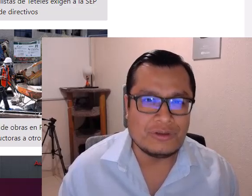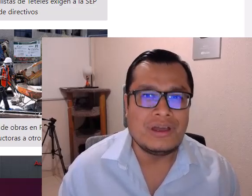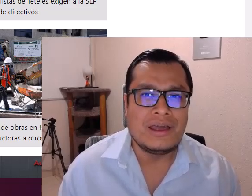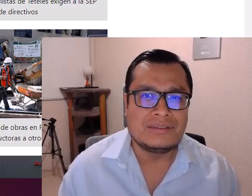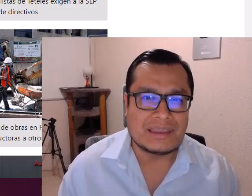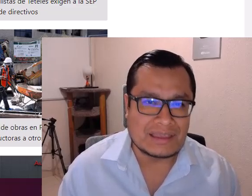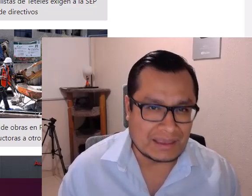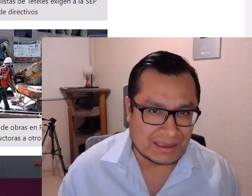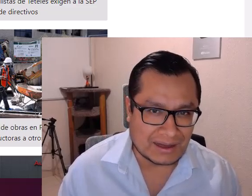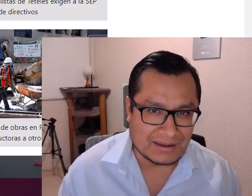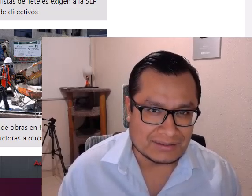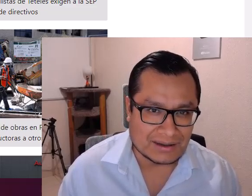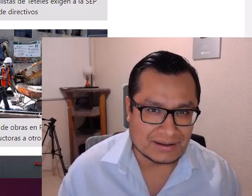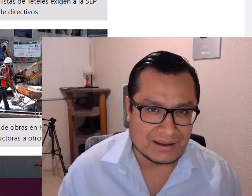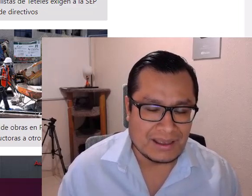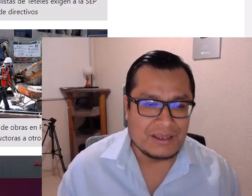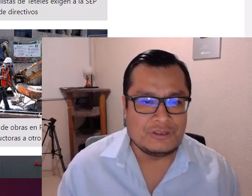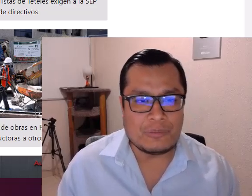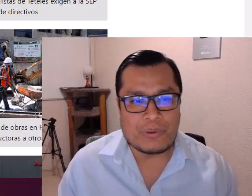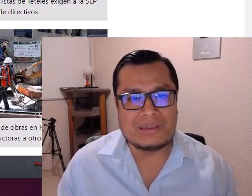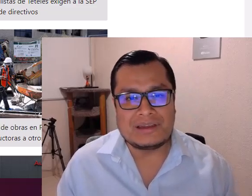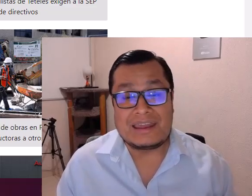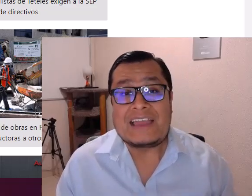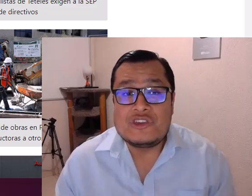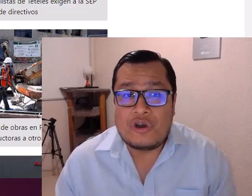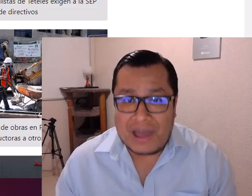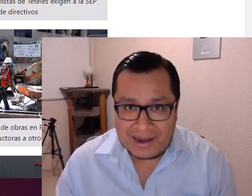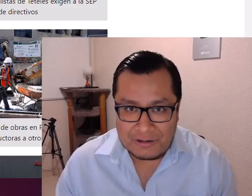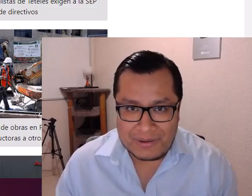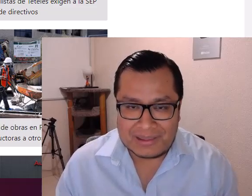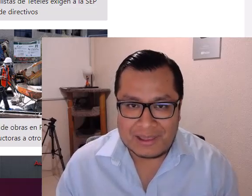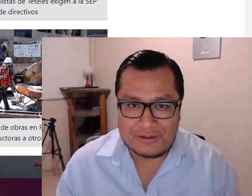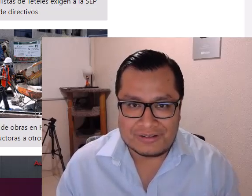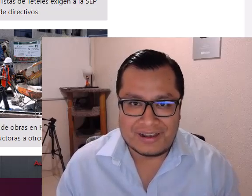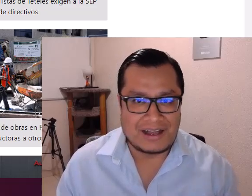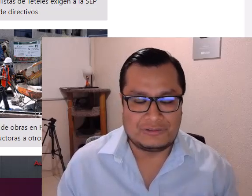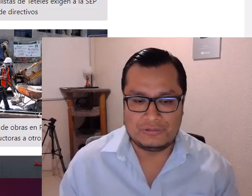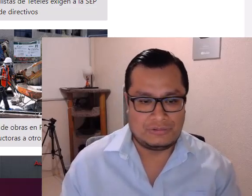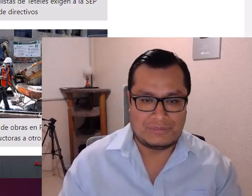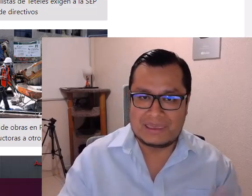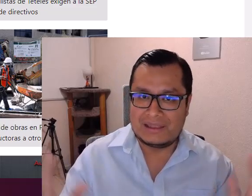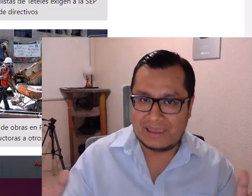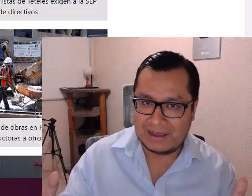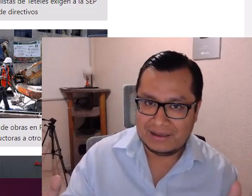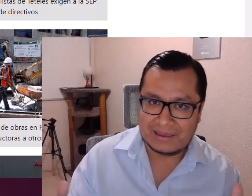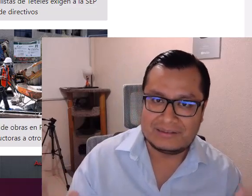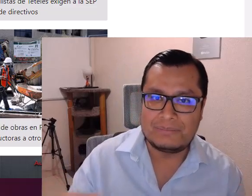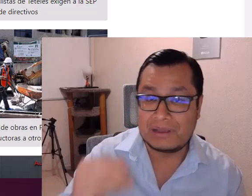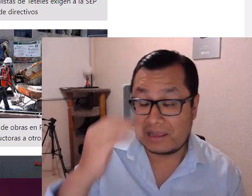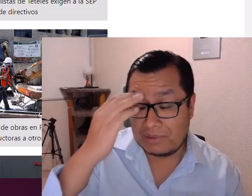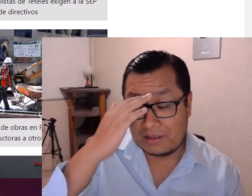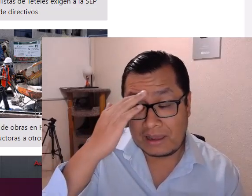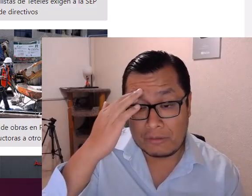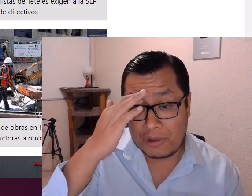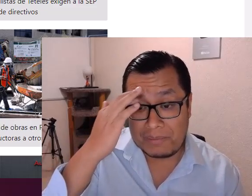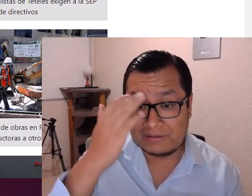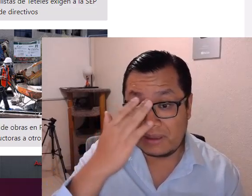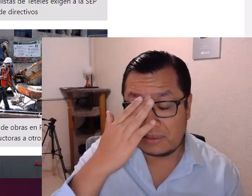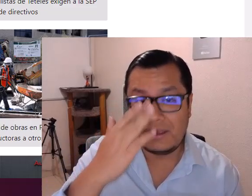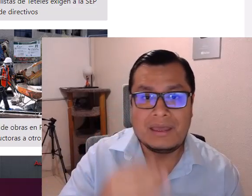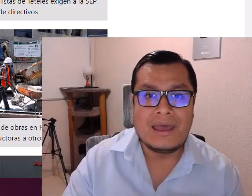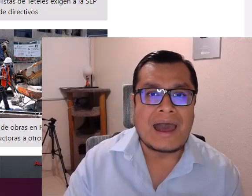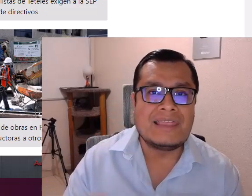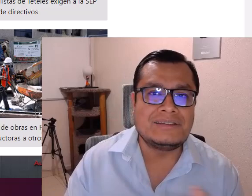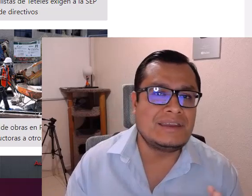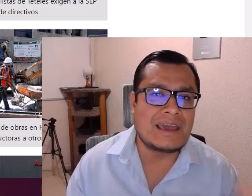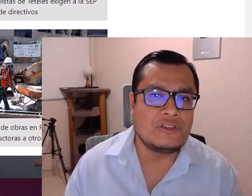1% se tiene que realizar no puede salir a llorar el gobernador a su mañanera que siempre que también Le copió al